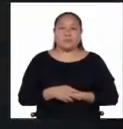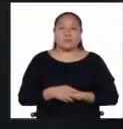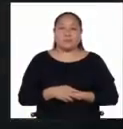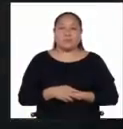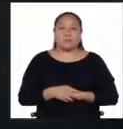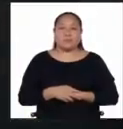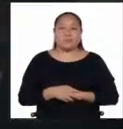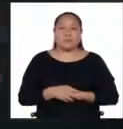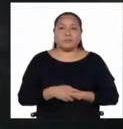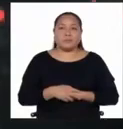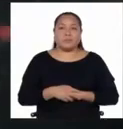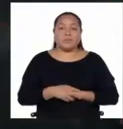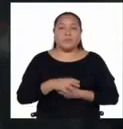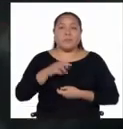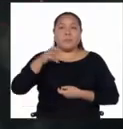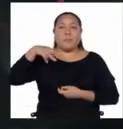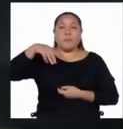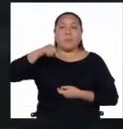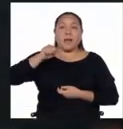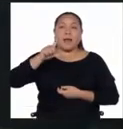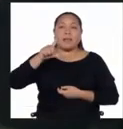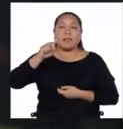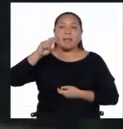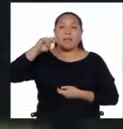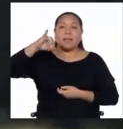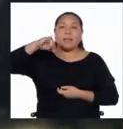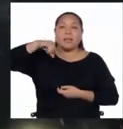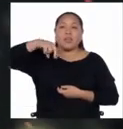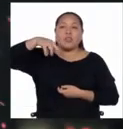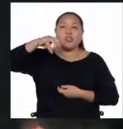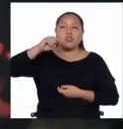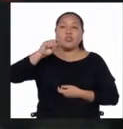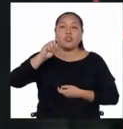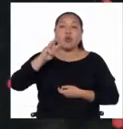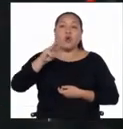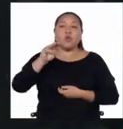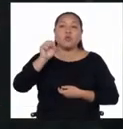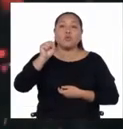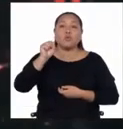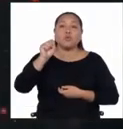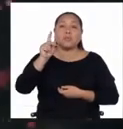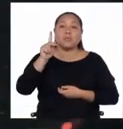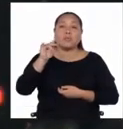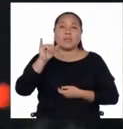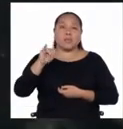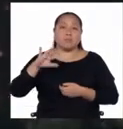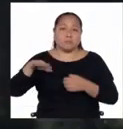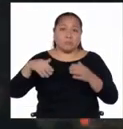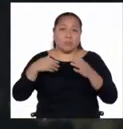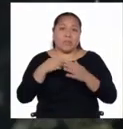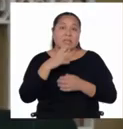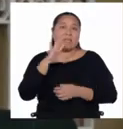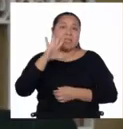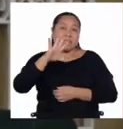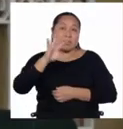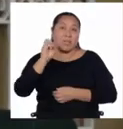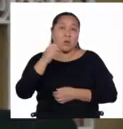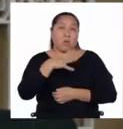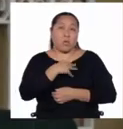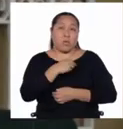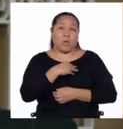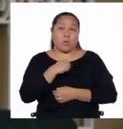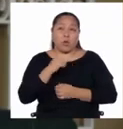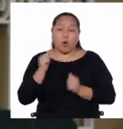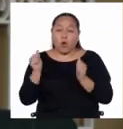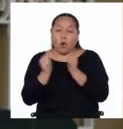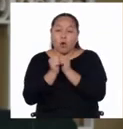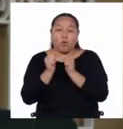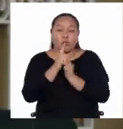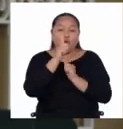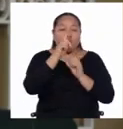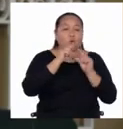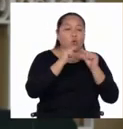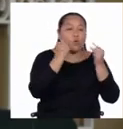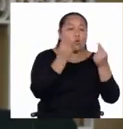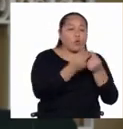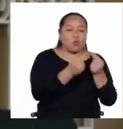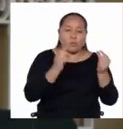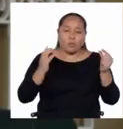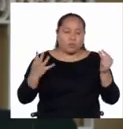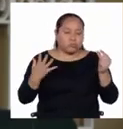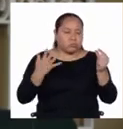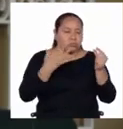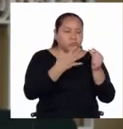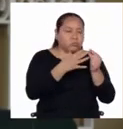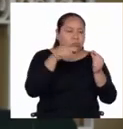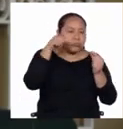Pero Malinowski es uno de los que llega, ¿no?, a mediados del 50 con otro grupo más y justamente son los